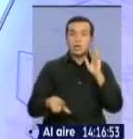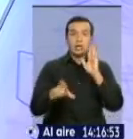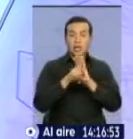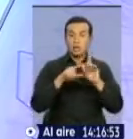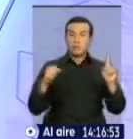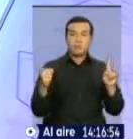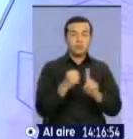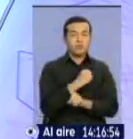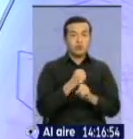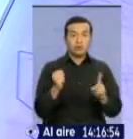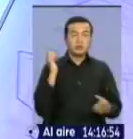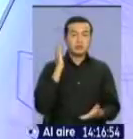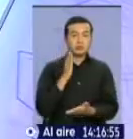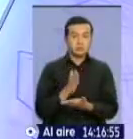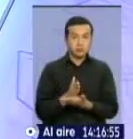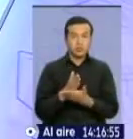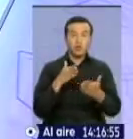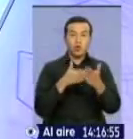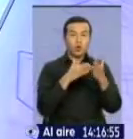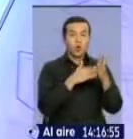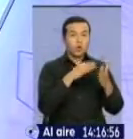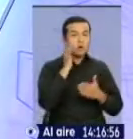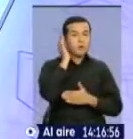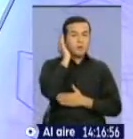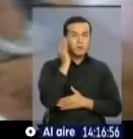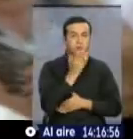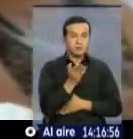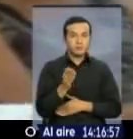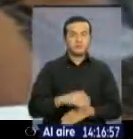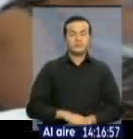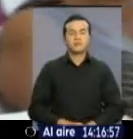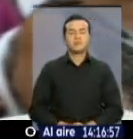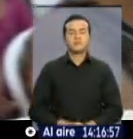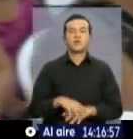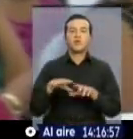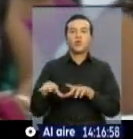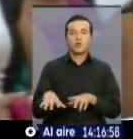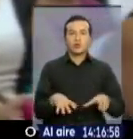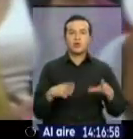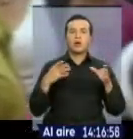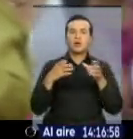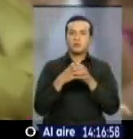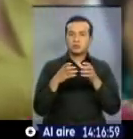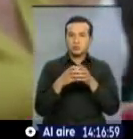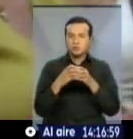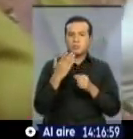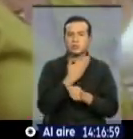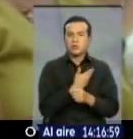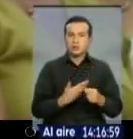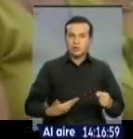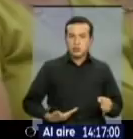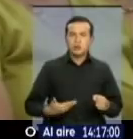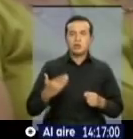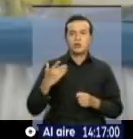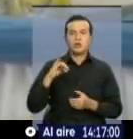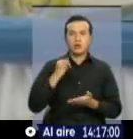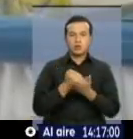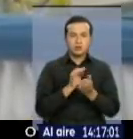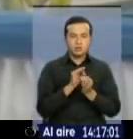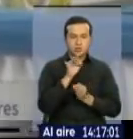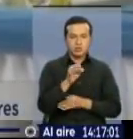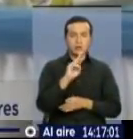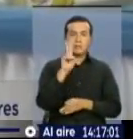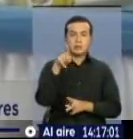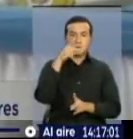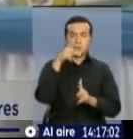Erradicación de la Violencia de Género contra las Mujeres. Coordinadoras de asociaciones, presidente de los gobiernos parroquiales y